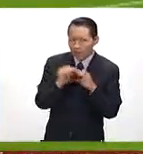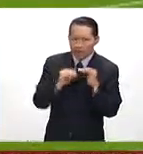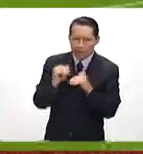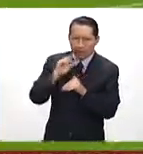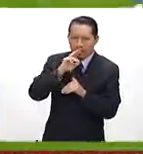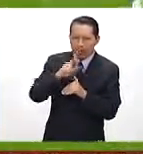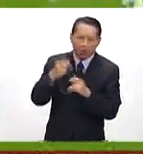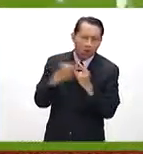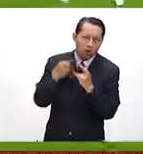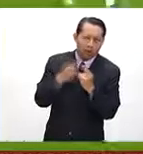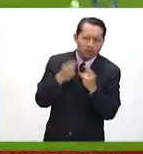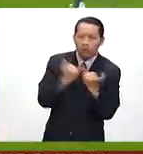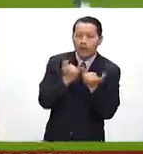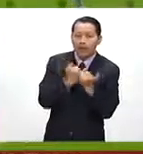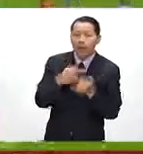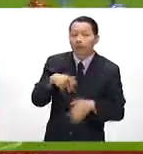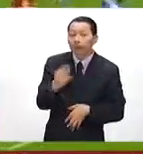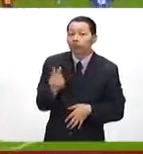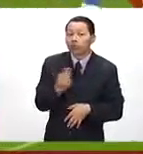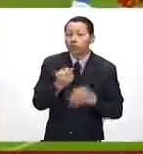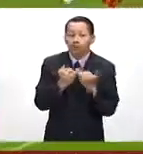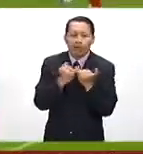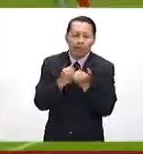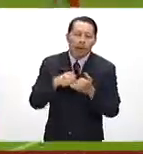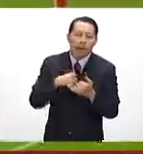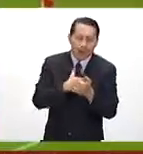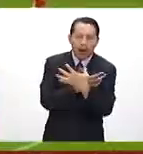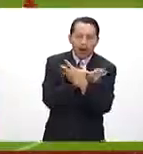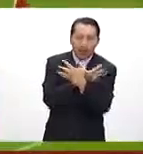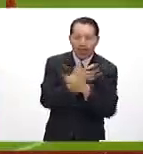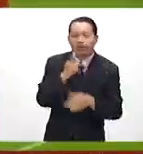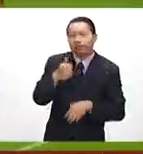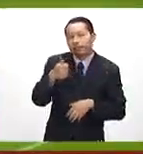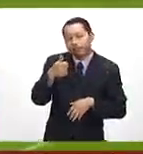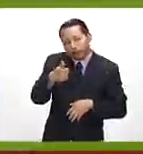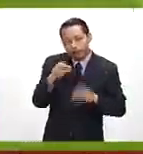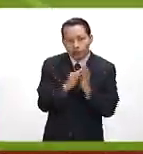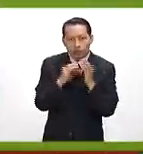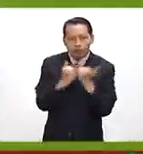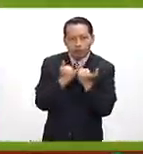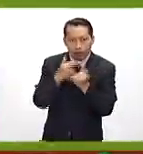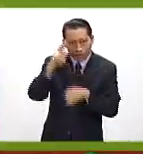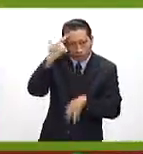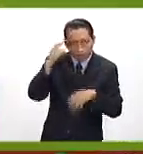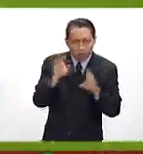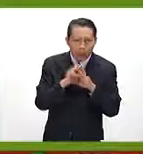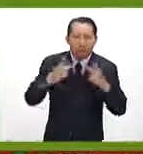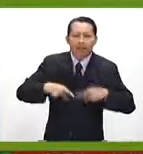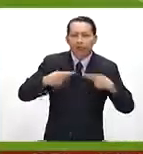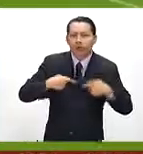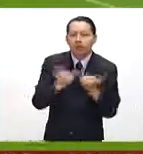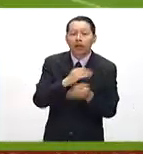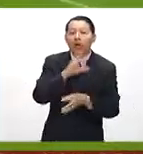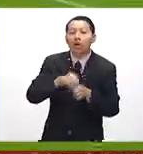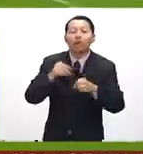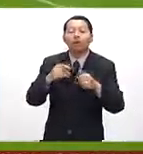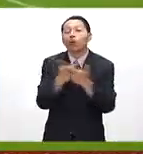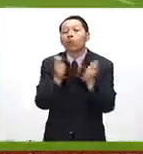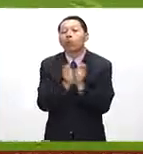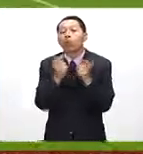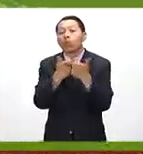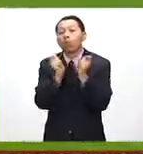diferencia de goles. Sin embargo, ambos están atrás de Albania, que tiene 6 puntos. Y bueno, hay que recordarle a la gente que de todos estos grupos, que